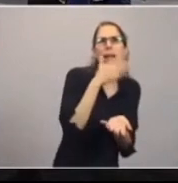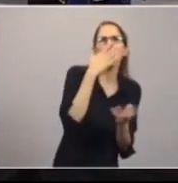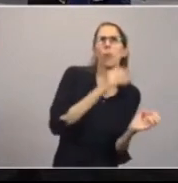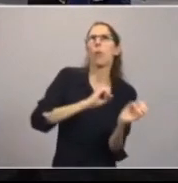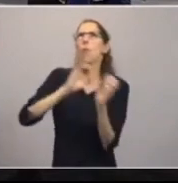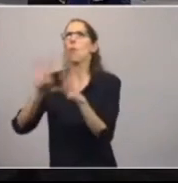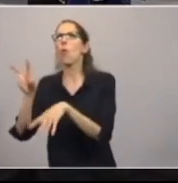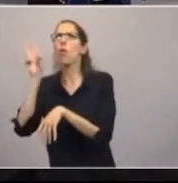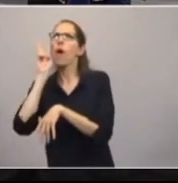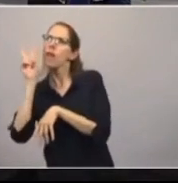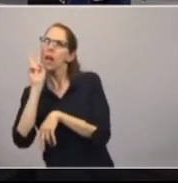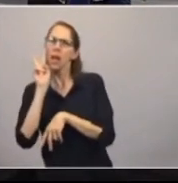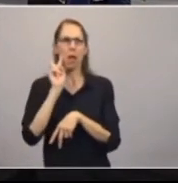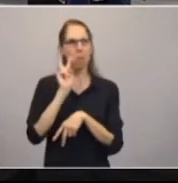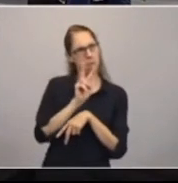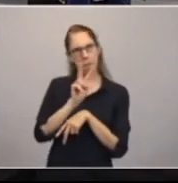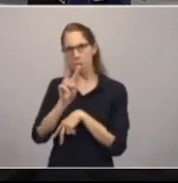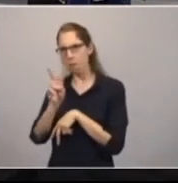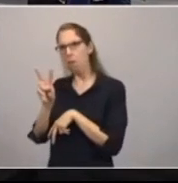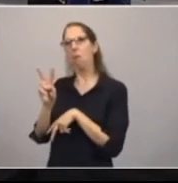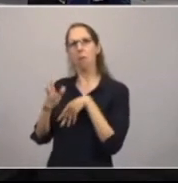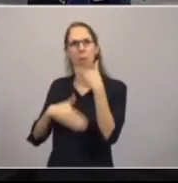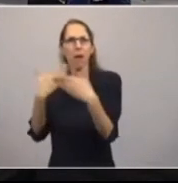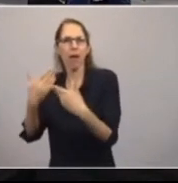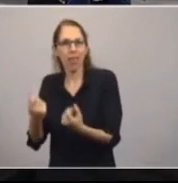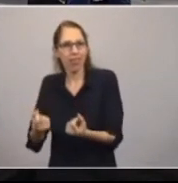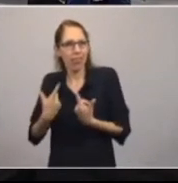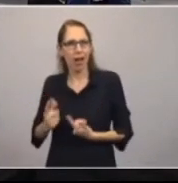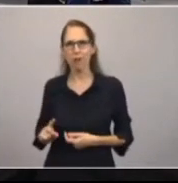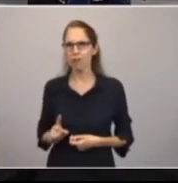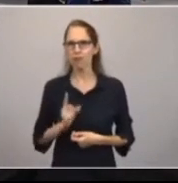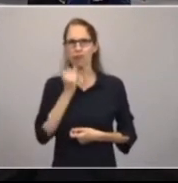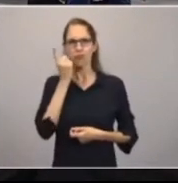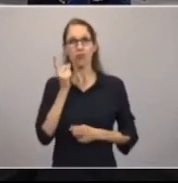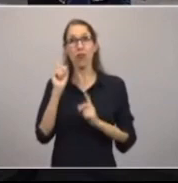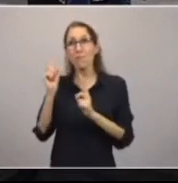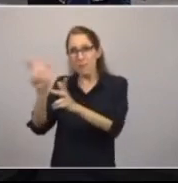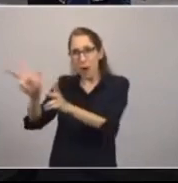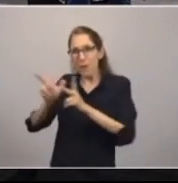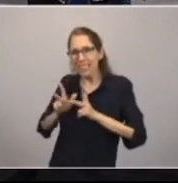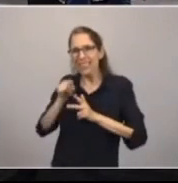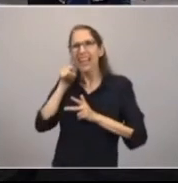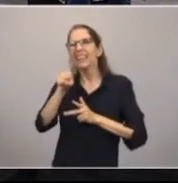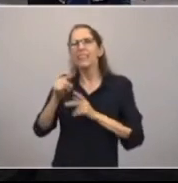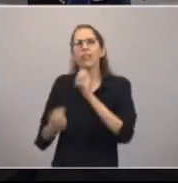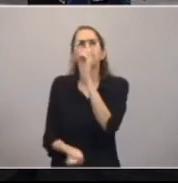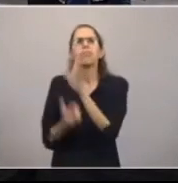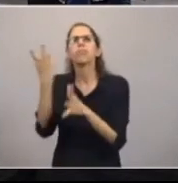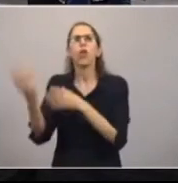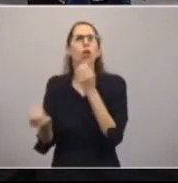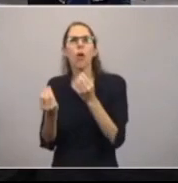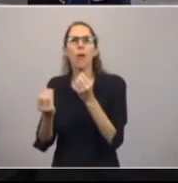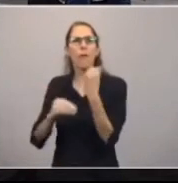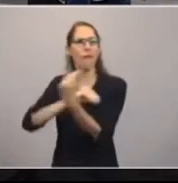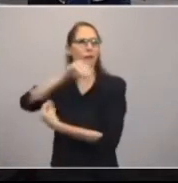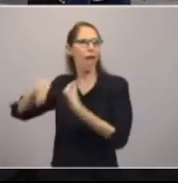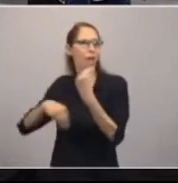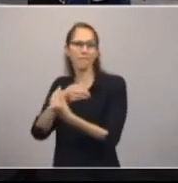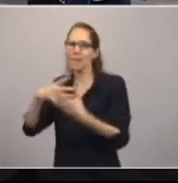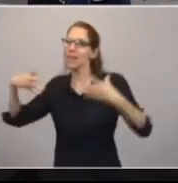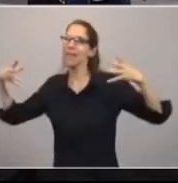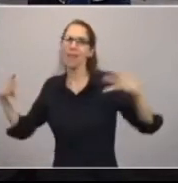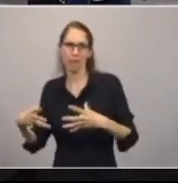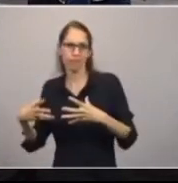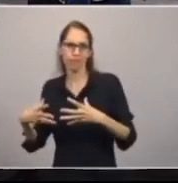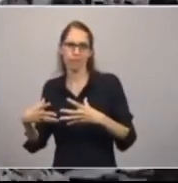vos, Damián, recién, que es una familia, ¿no?, con sus trabajadores, porque cumple el mismo horario, porque está a